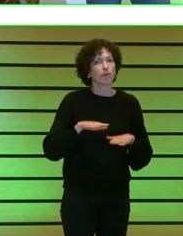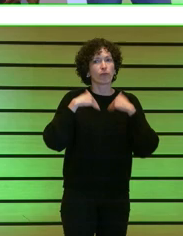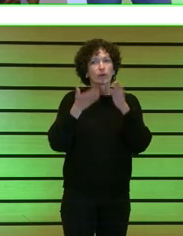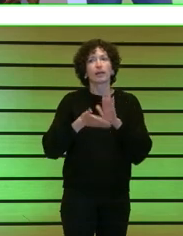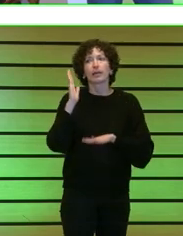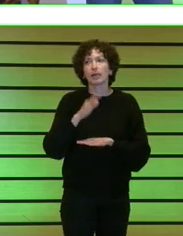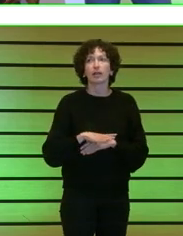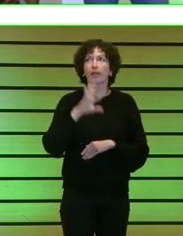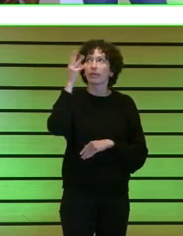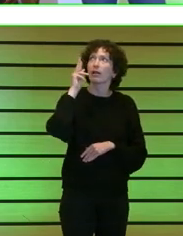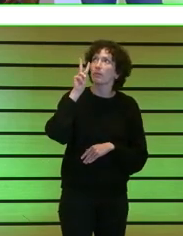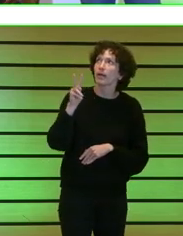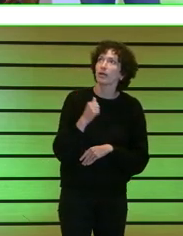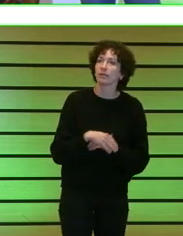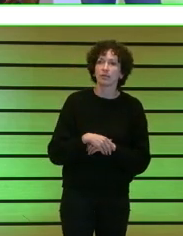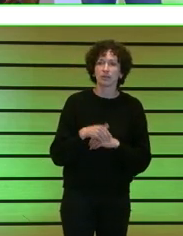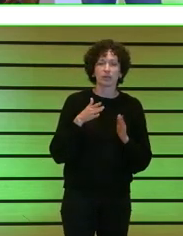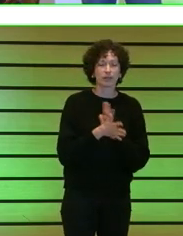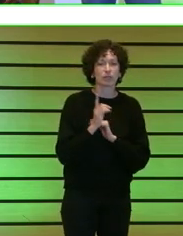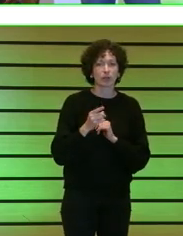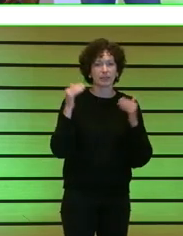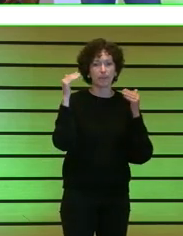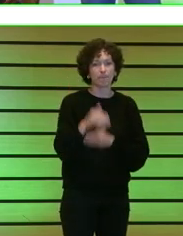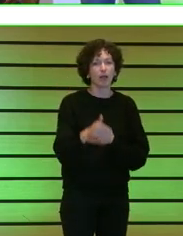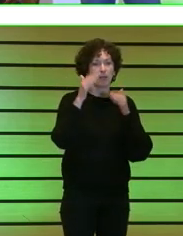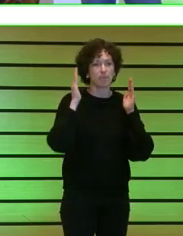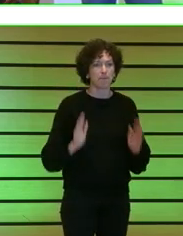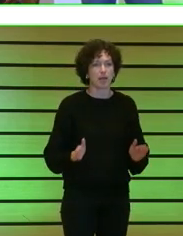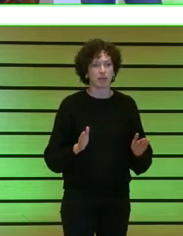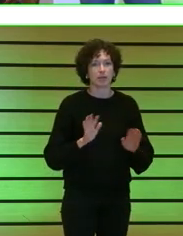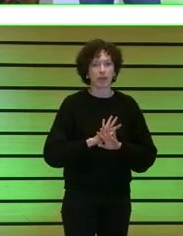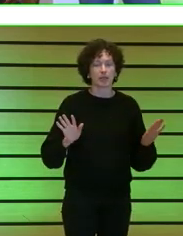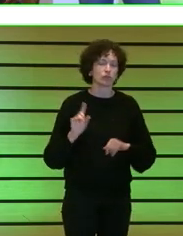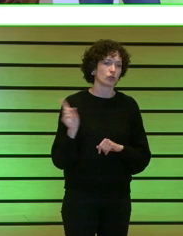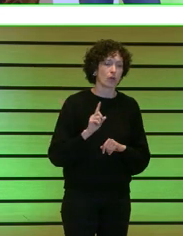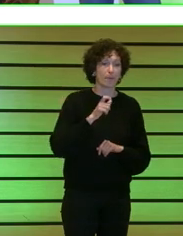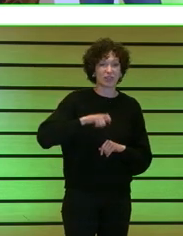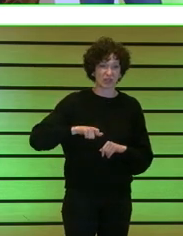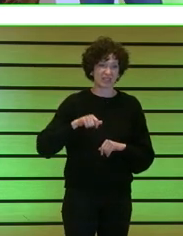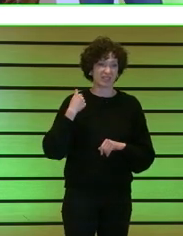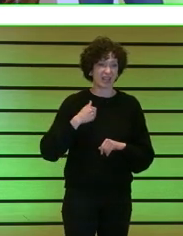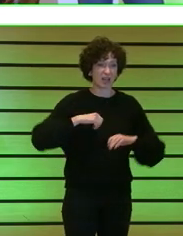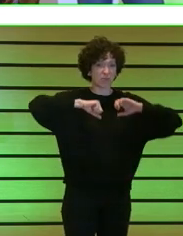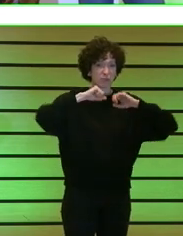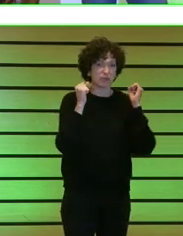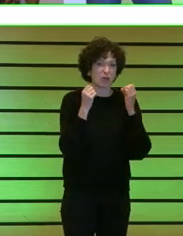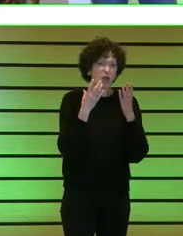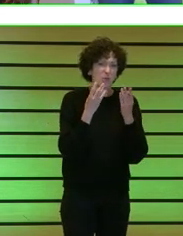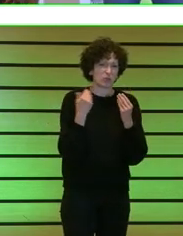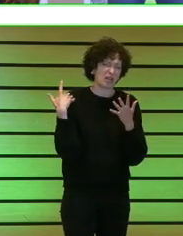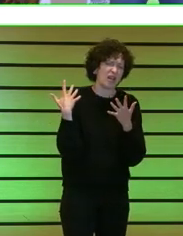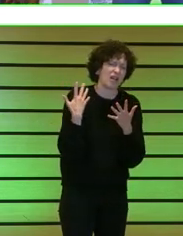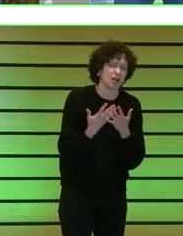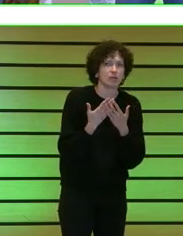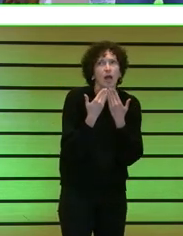el cielo se puede ver algo distinto a las cuatro paredes del box de la UCI y pacientes que llevan mucho tiempo ingresados lo agradecen enormemente y es como que